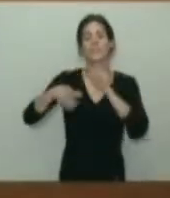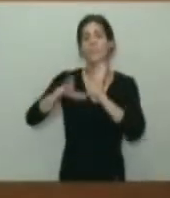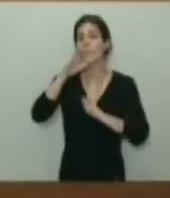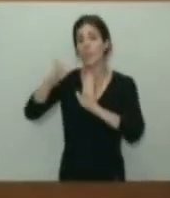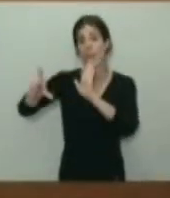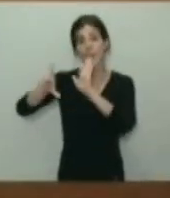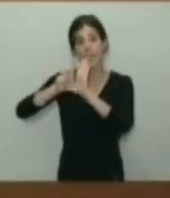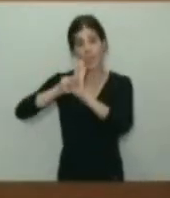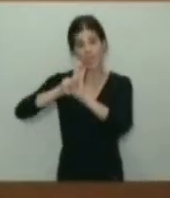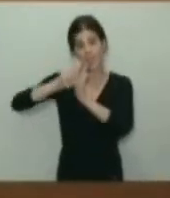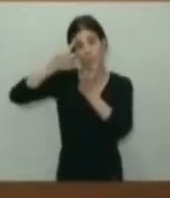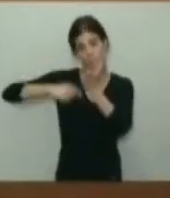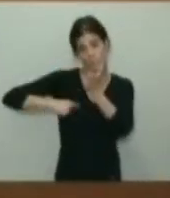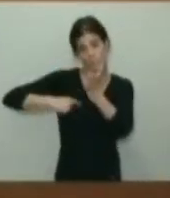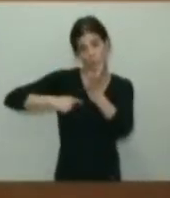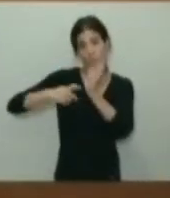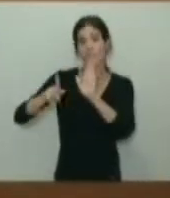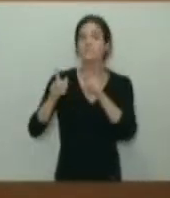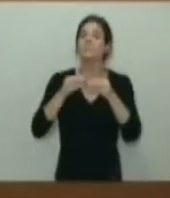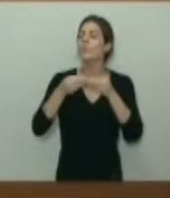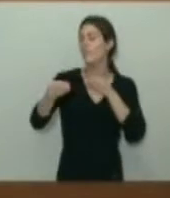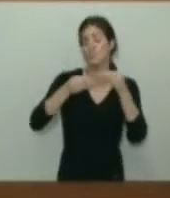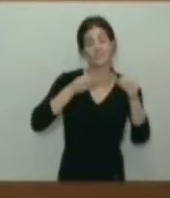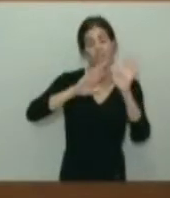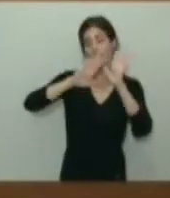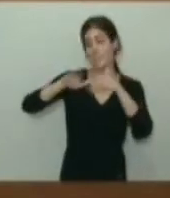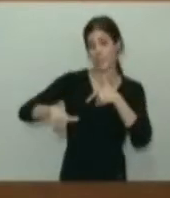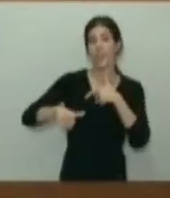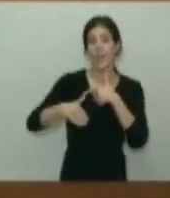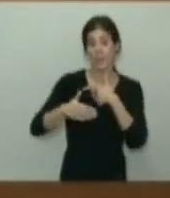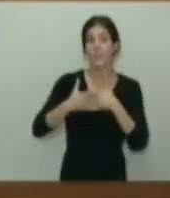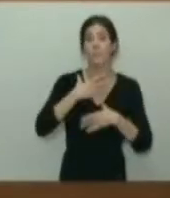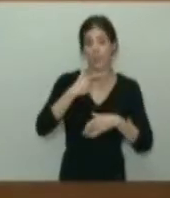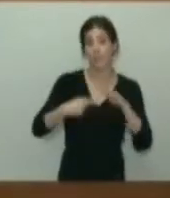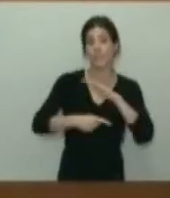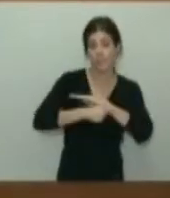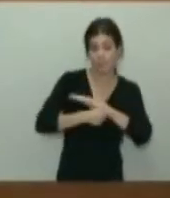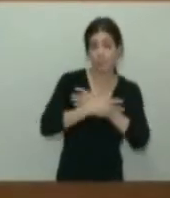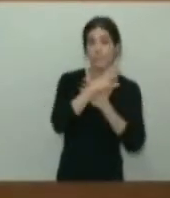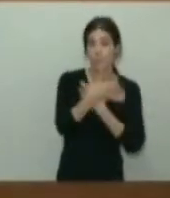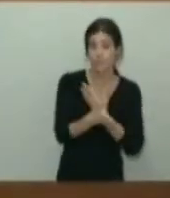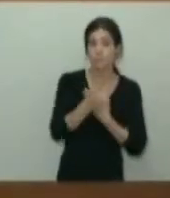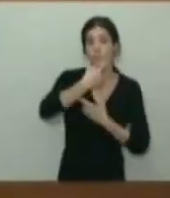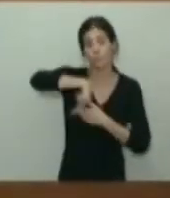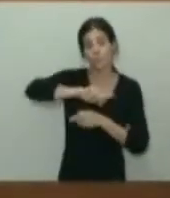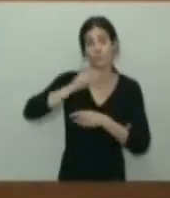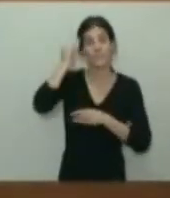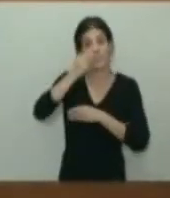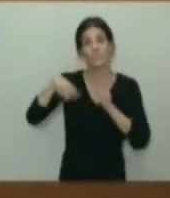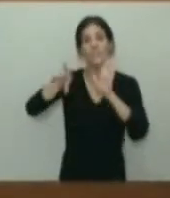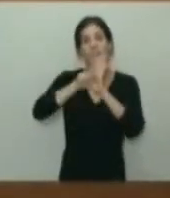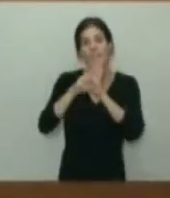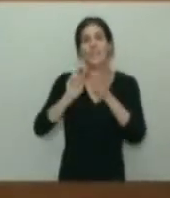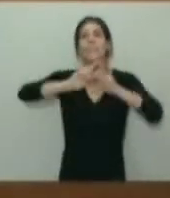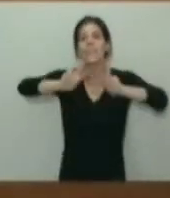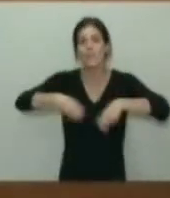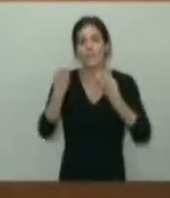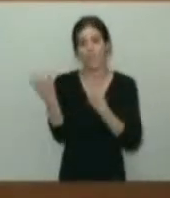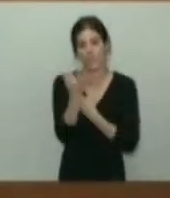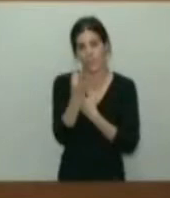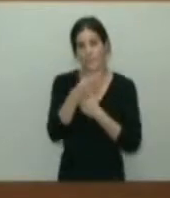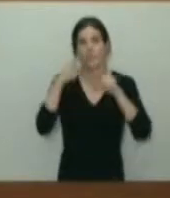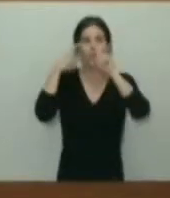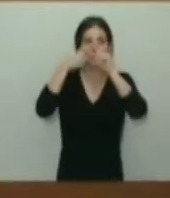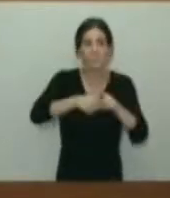del Estado y que nosotros, sin duda, entendemos que debería ser reformada para solventar este problema. No en este ámbito, evidentemente, donde no